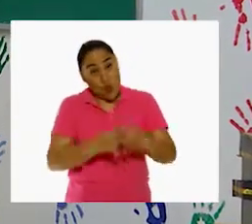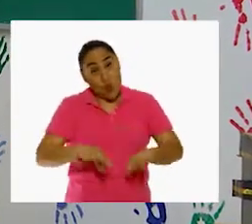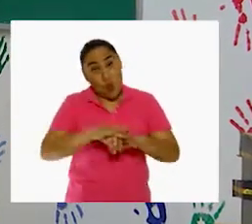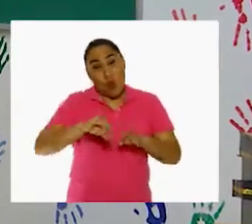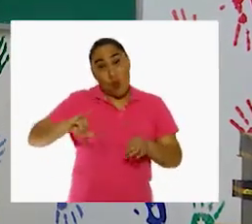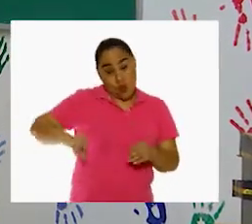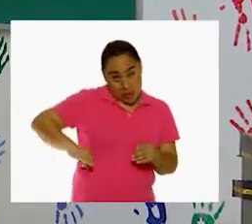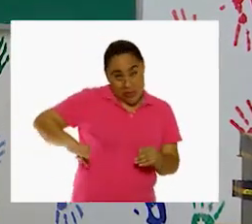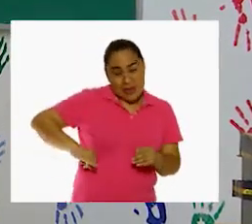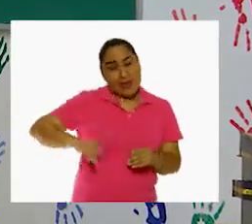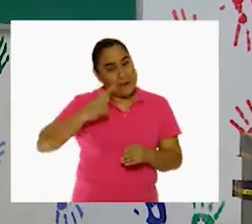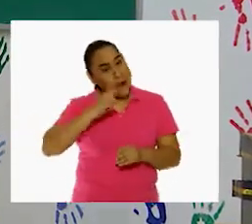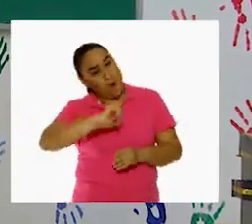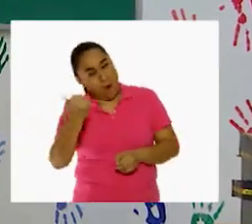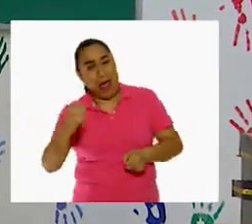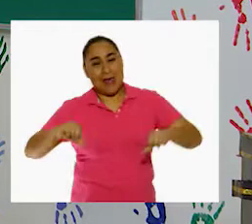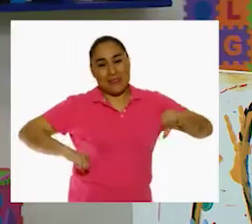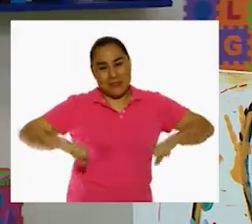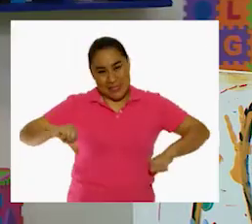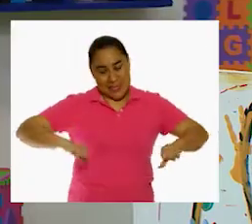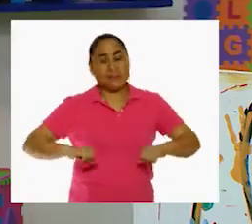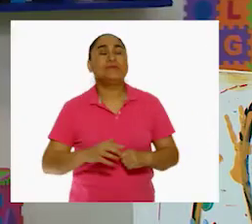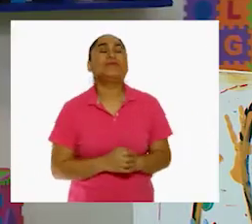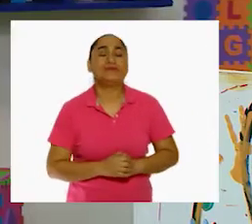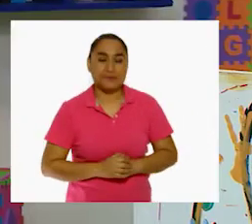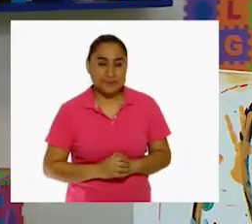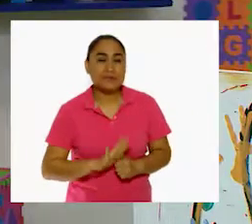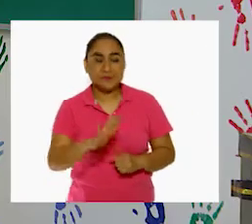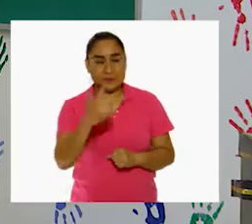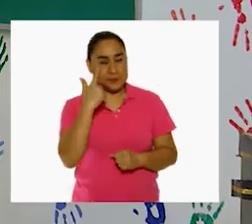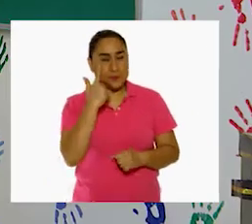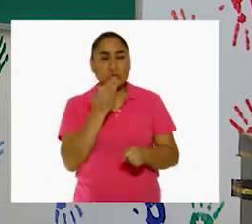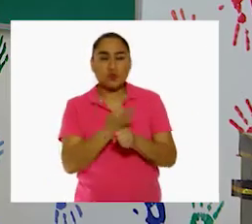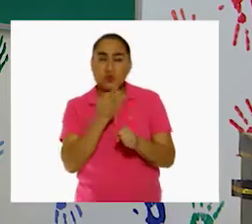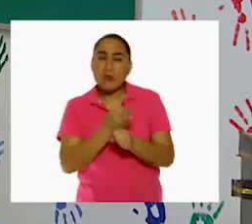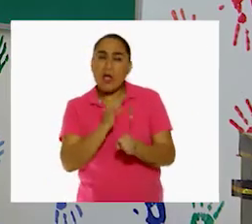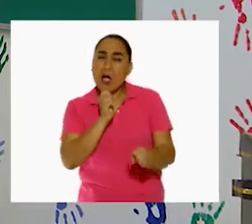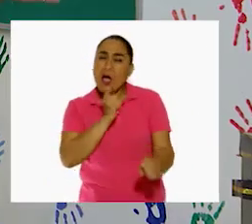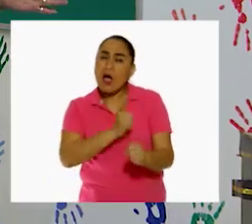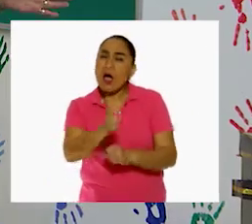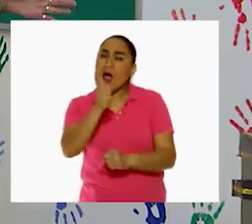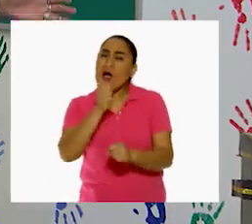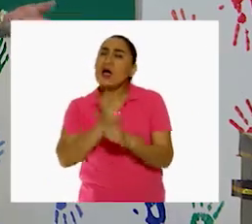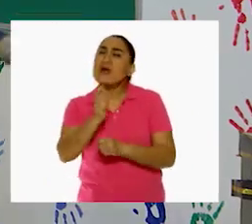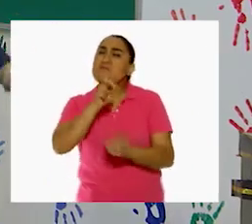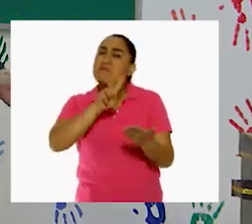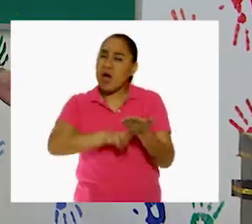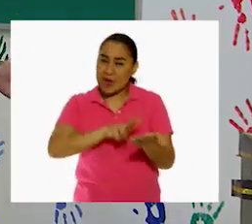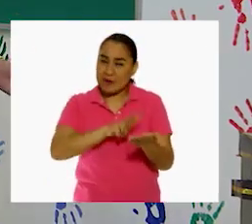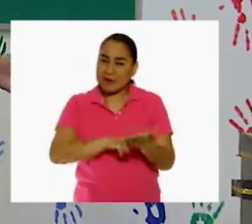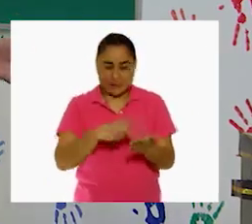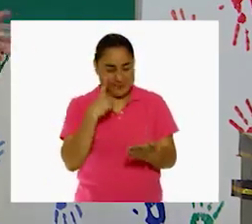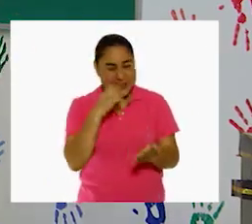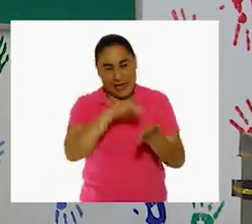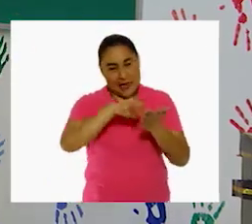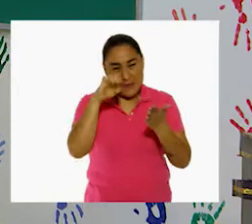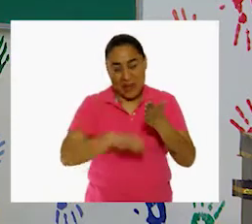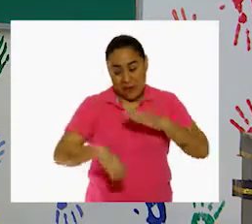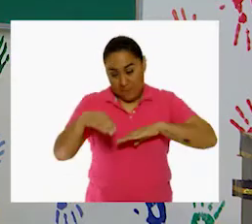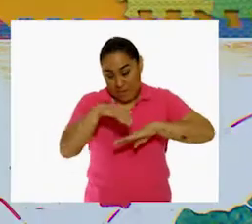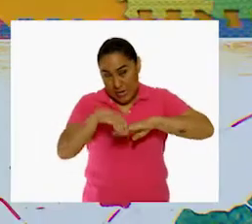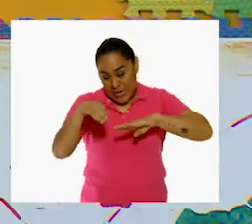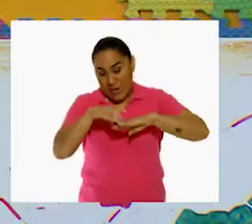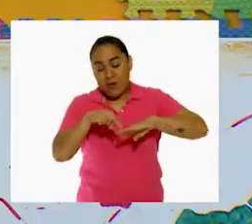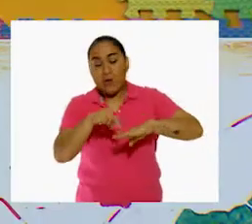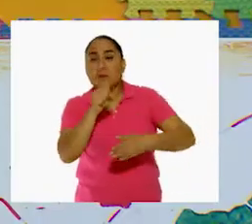la siguiente actividad. Vamos a descubrir parte de nuestro valor. En los billetes vemos una denominación, pero